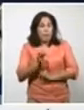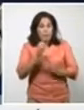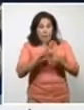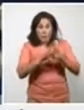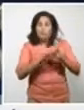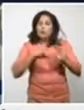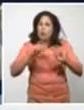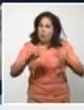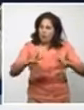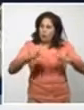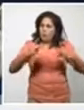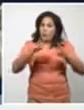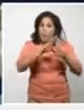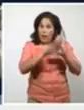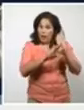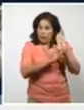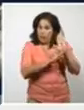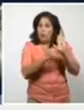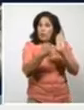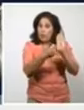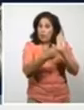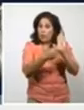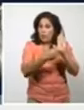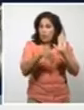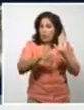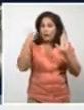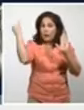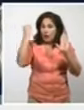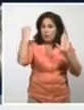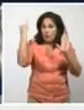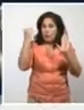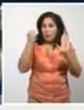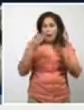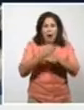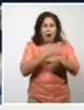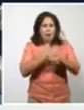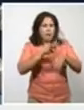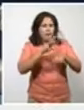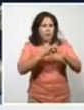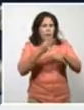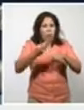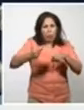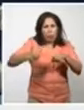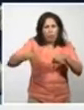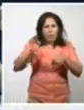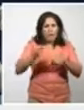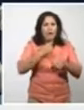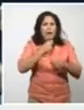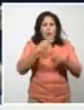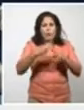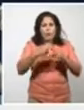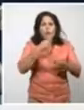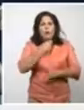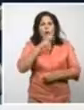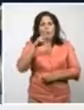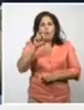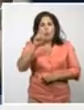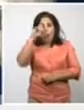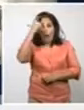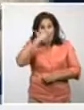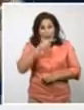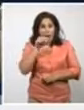existen, porque desde el ébola incluso se reforzaron mucho. En nuestros aeropuertos existen